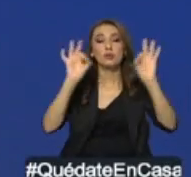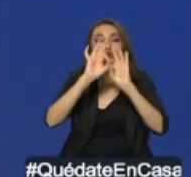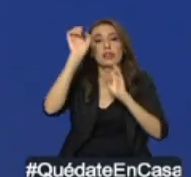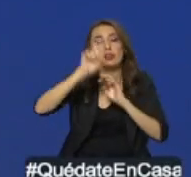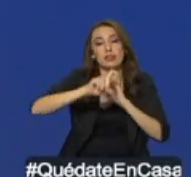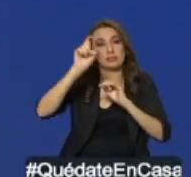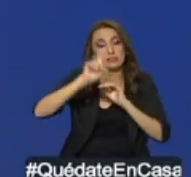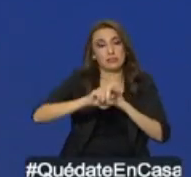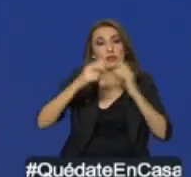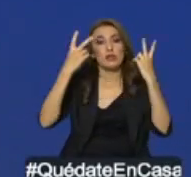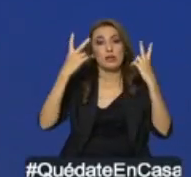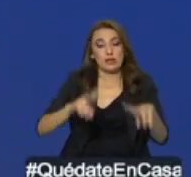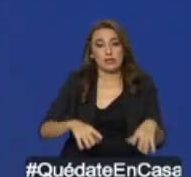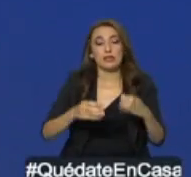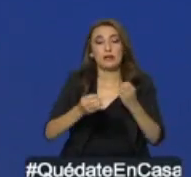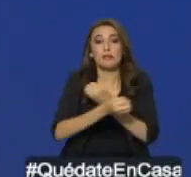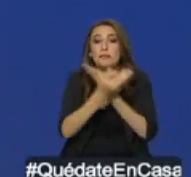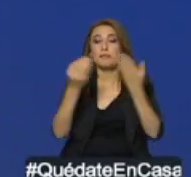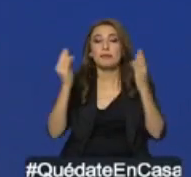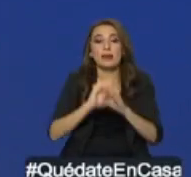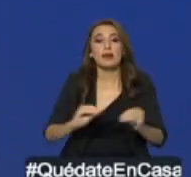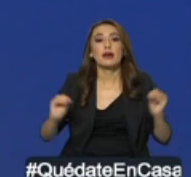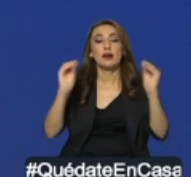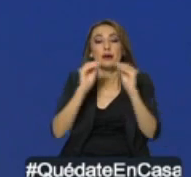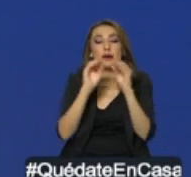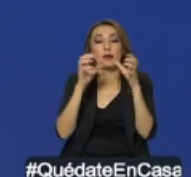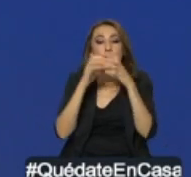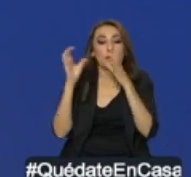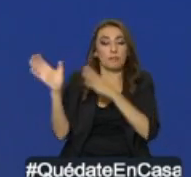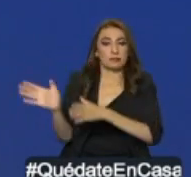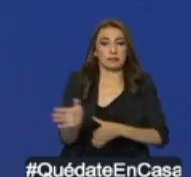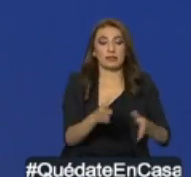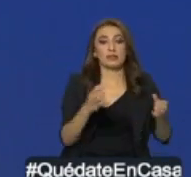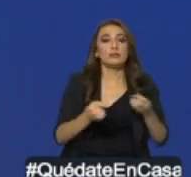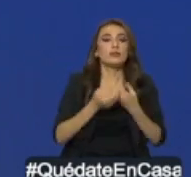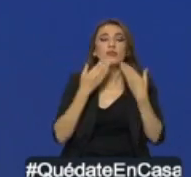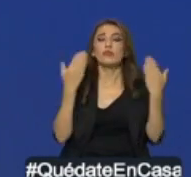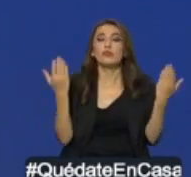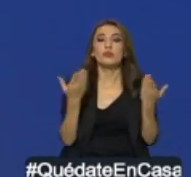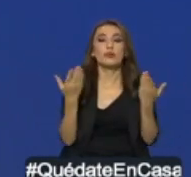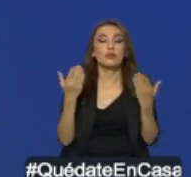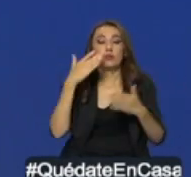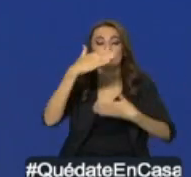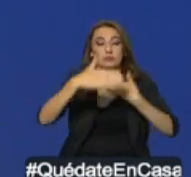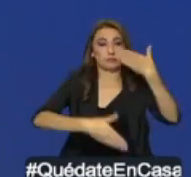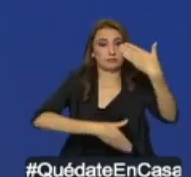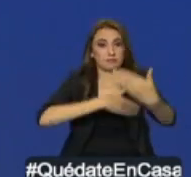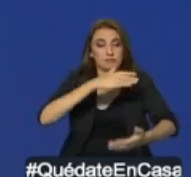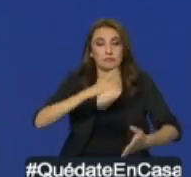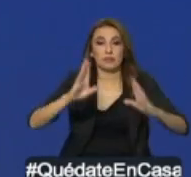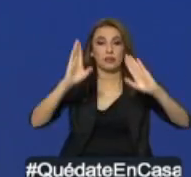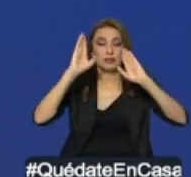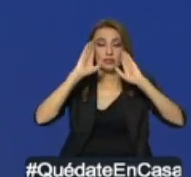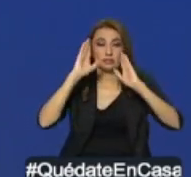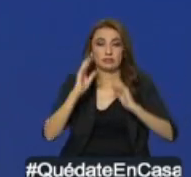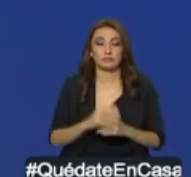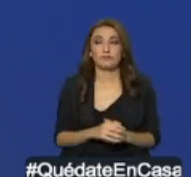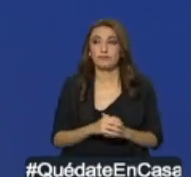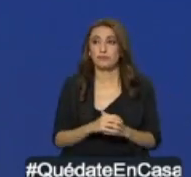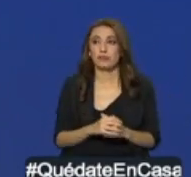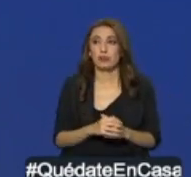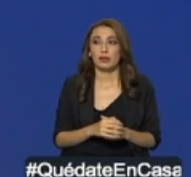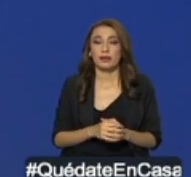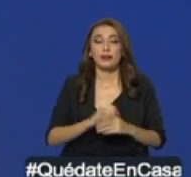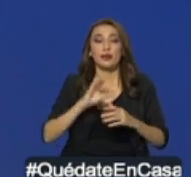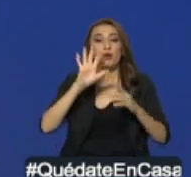y probablemente más alejado de las ciudades grandes donde también se atiende a las víctimas de kobe un